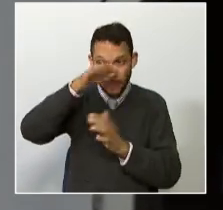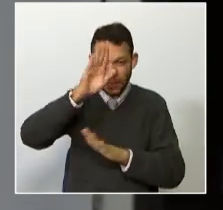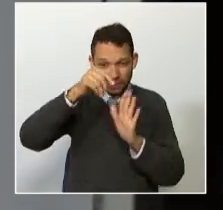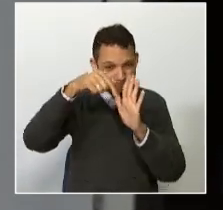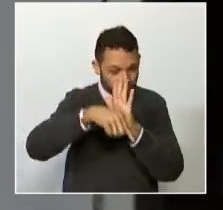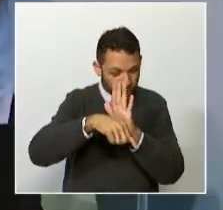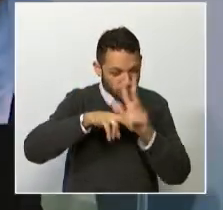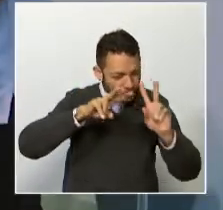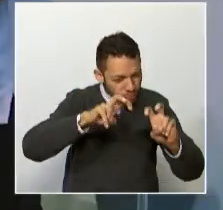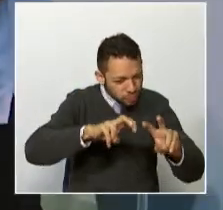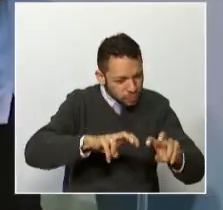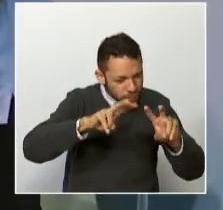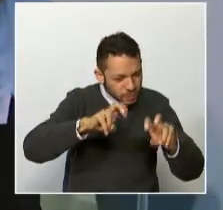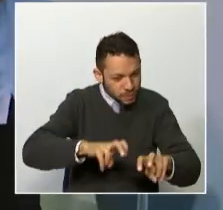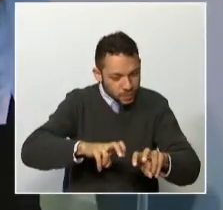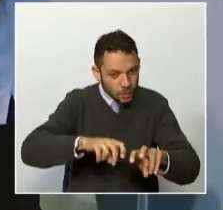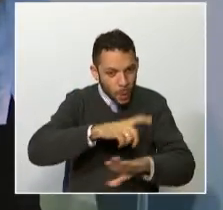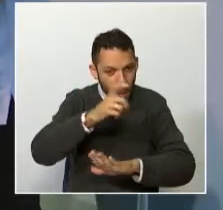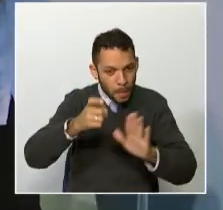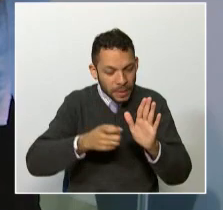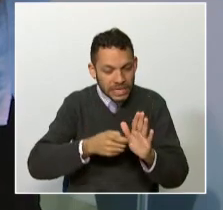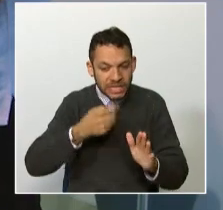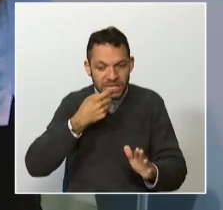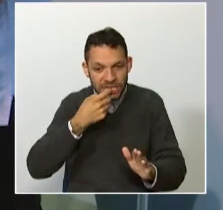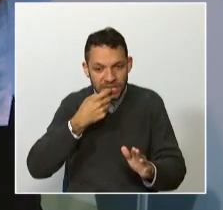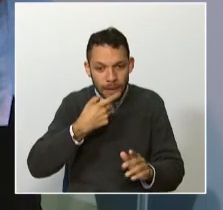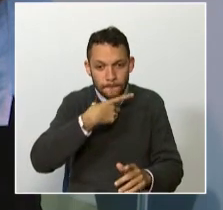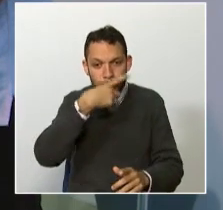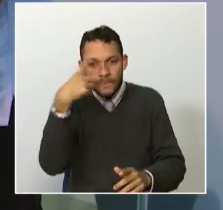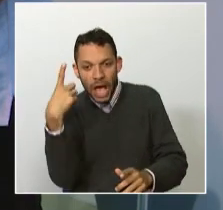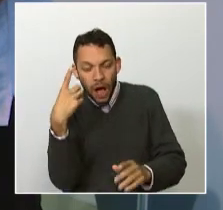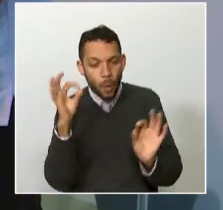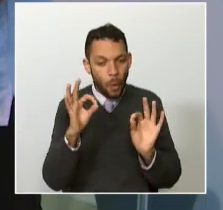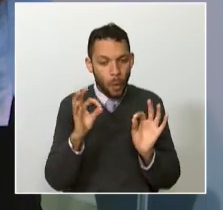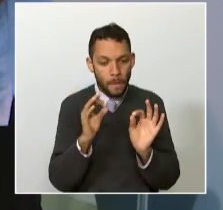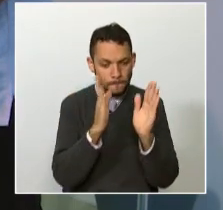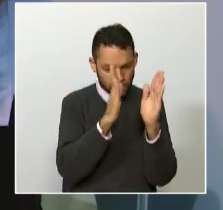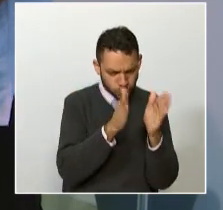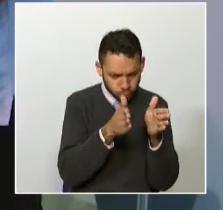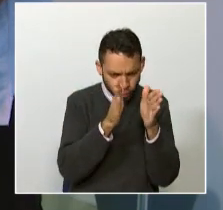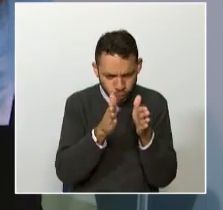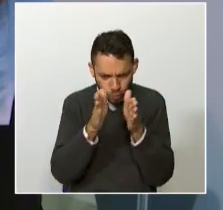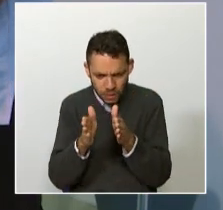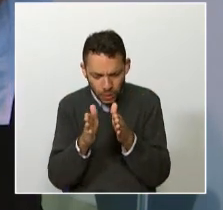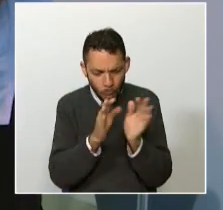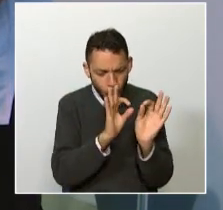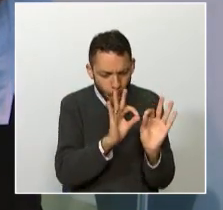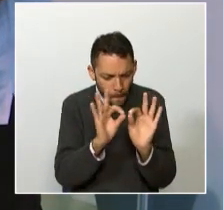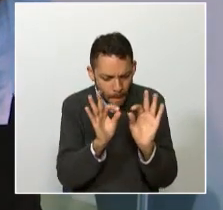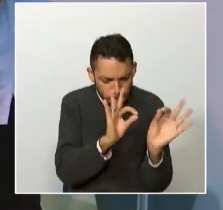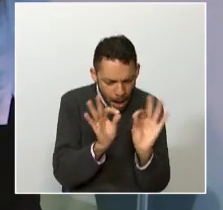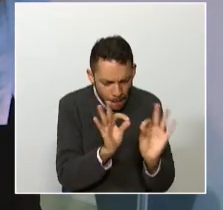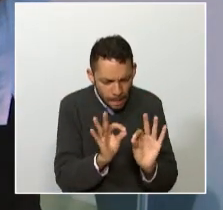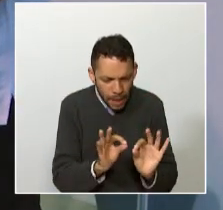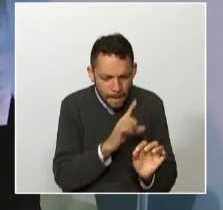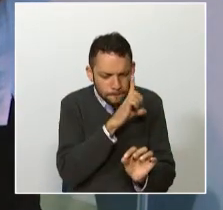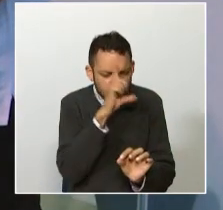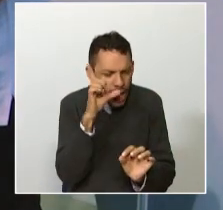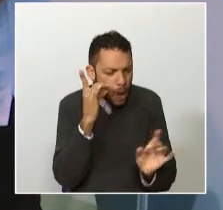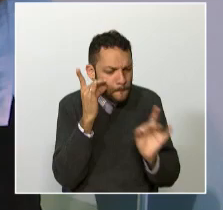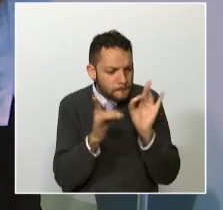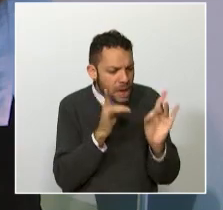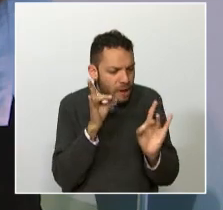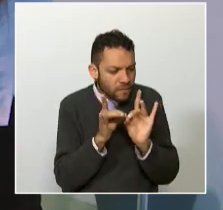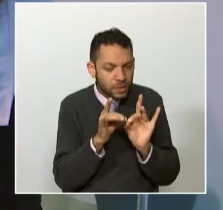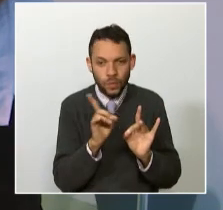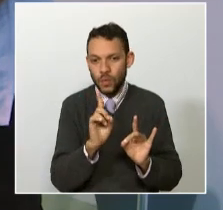odontología neurofocal. Yo no voy a mirar que el diente esté blanco, derecho, estén organizados, alineados, ni nada,